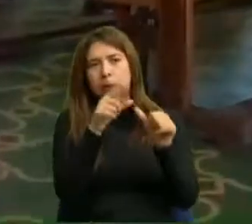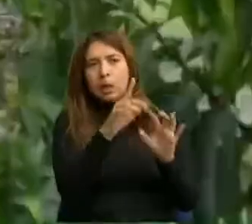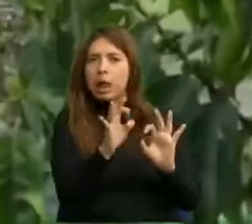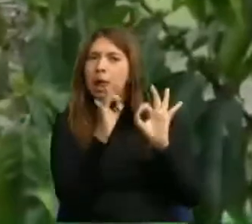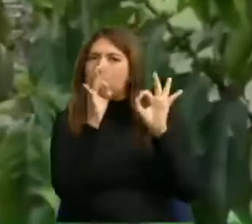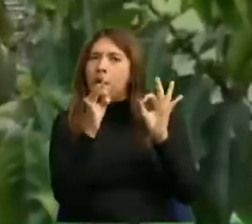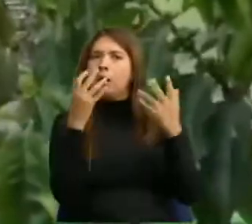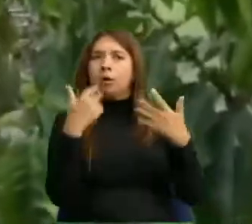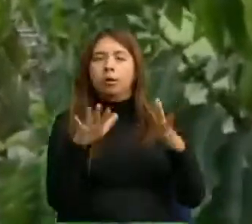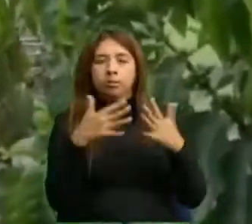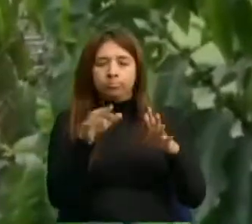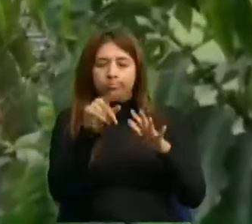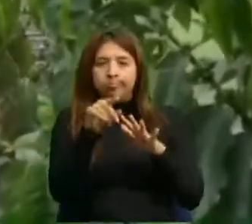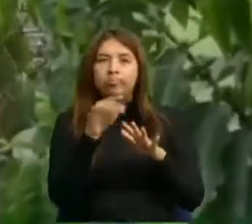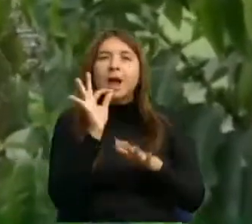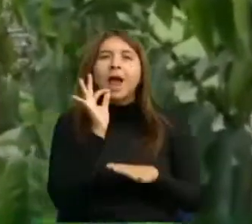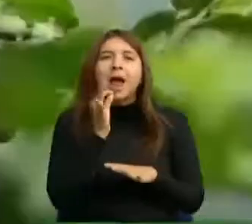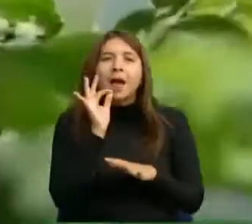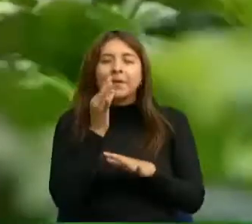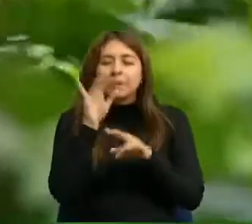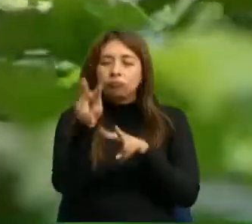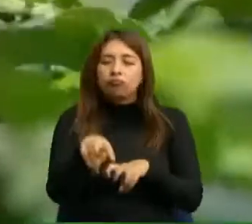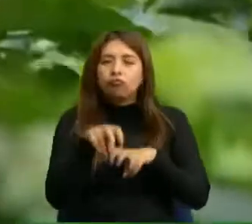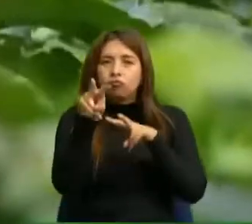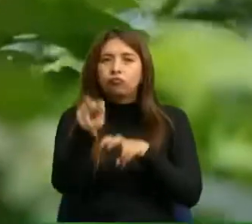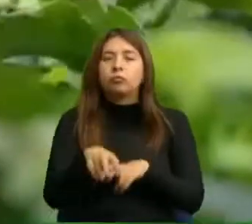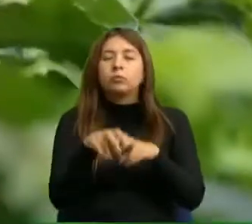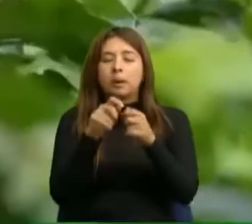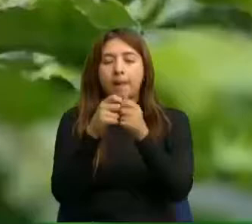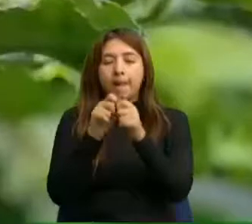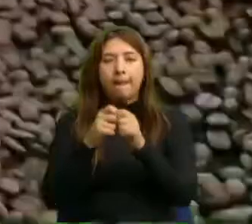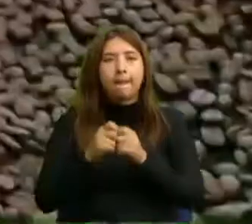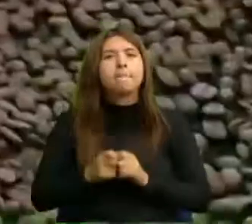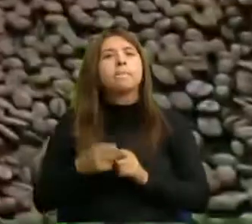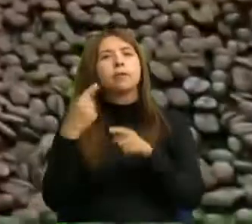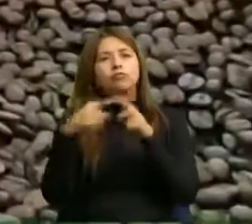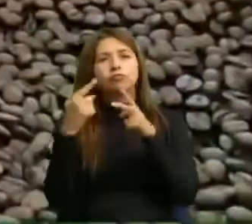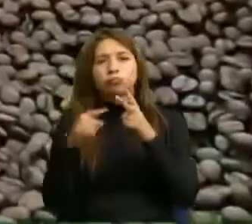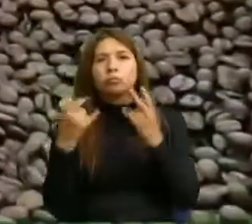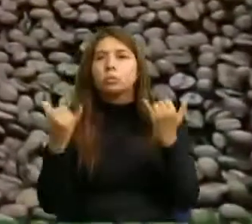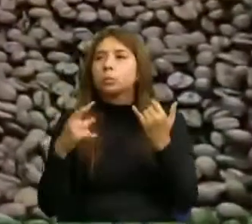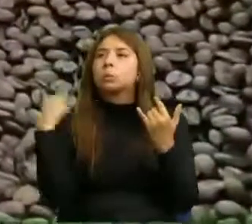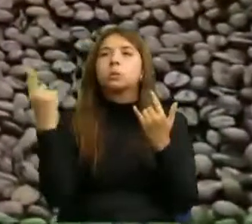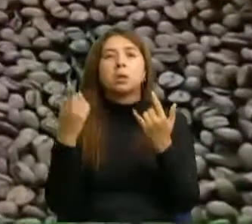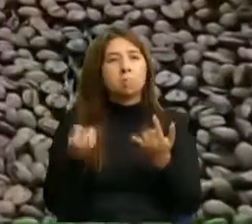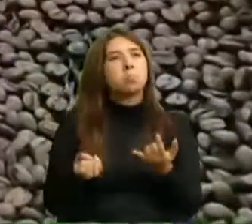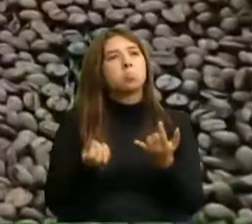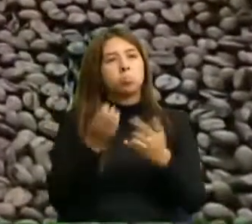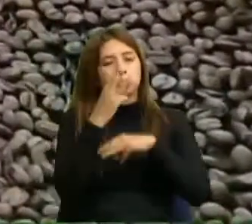y la explotación del café, el cual hoy está llegando a diferentes partes del mundo.